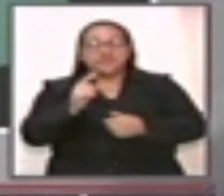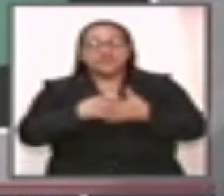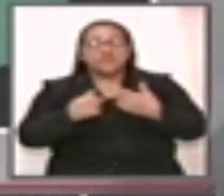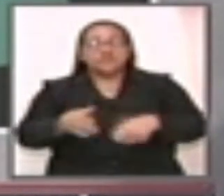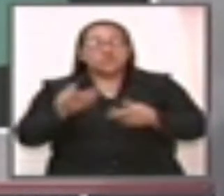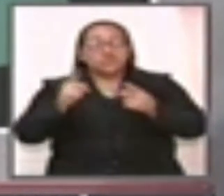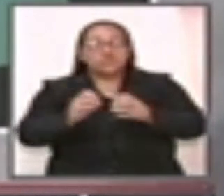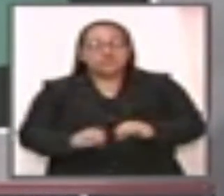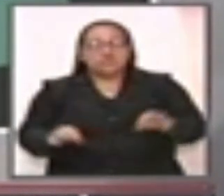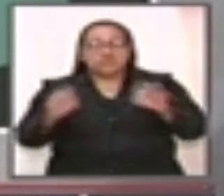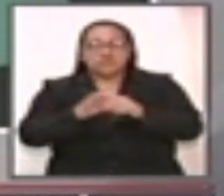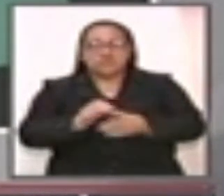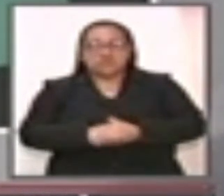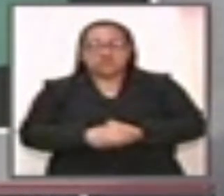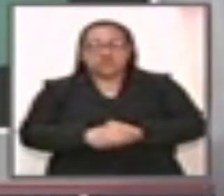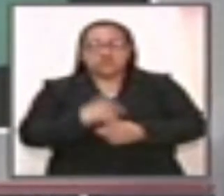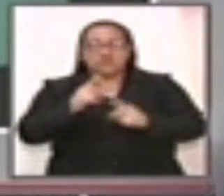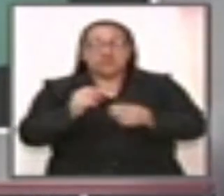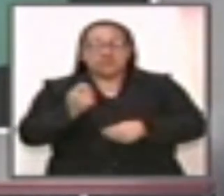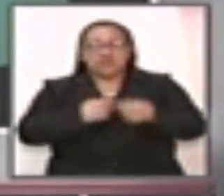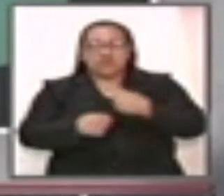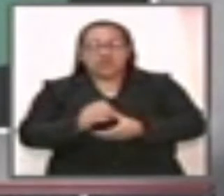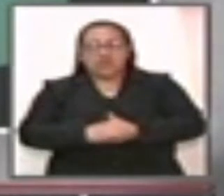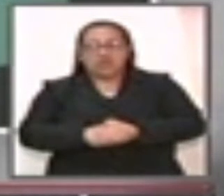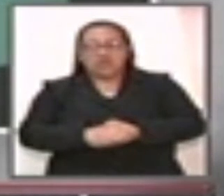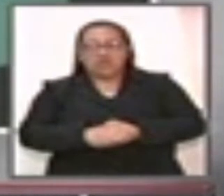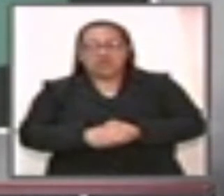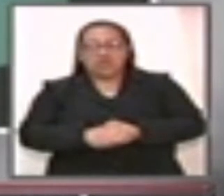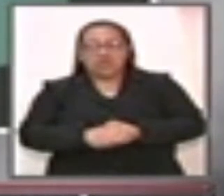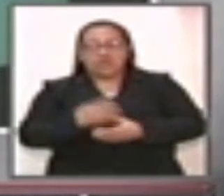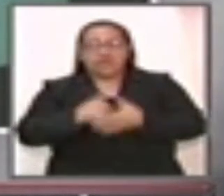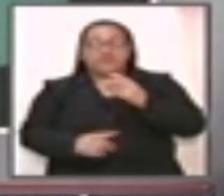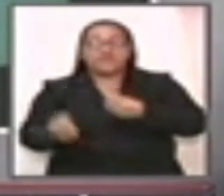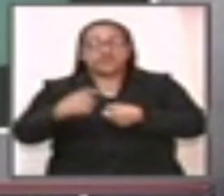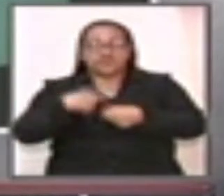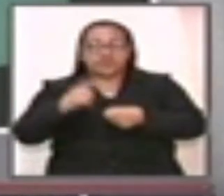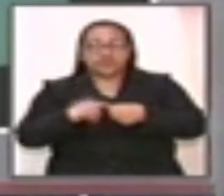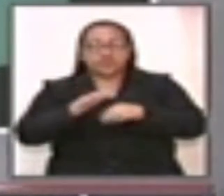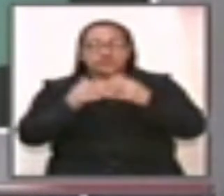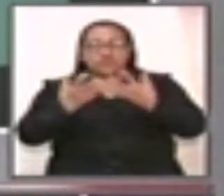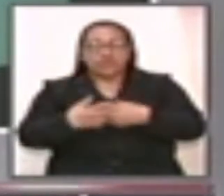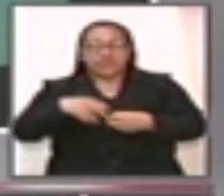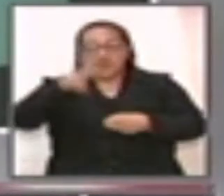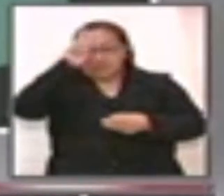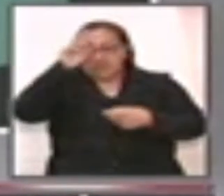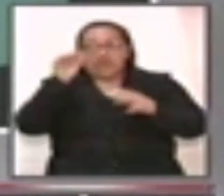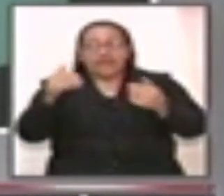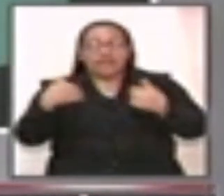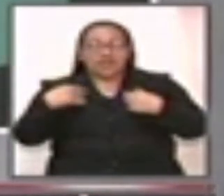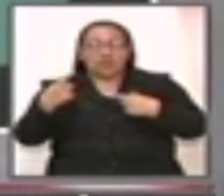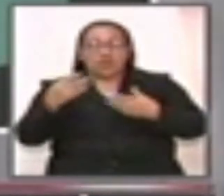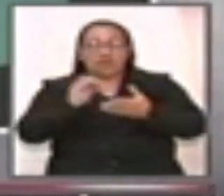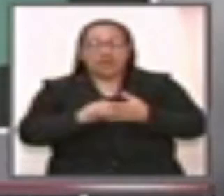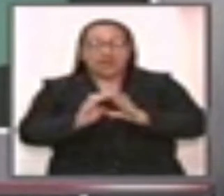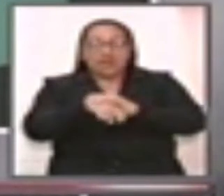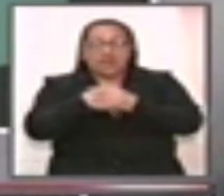sido el acuerdo más importante y uno de los mercados en los que la participación de las empresas peruanas ha tenido un